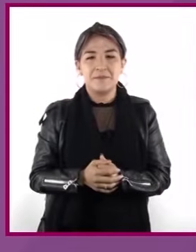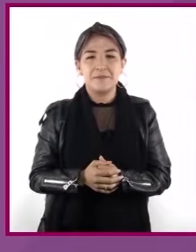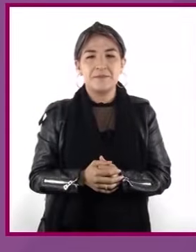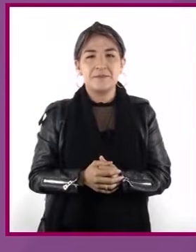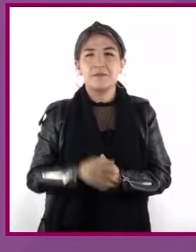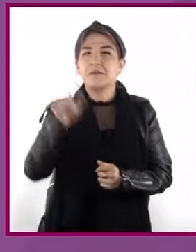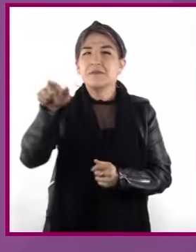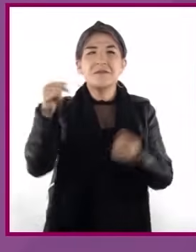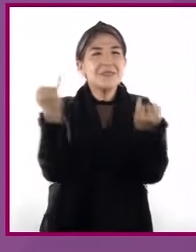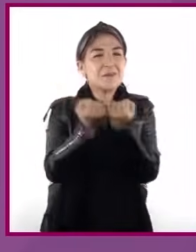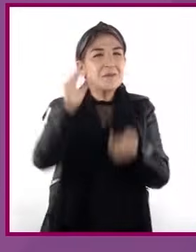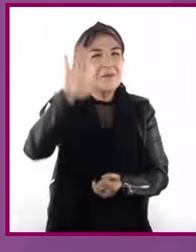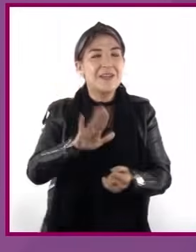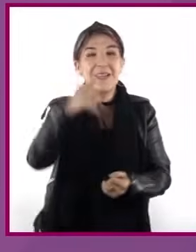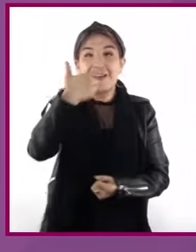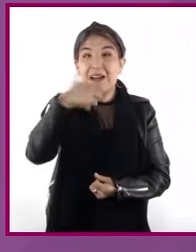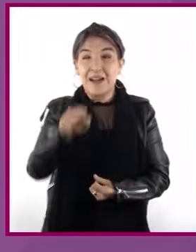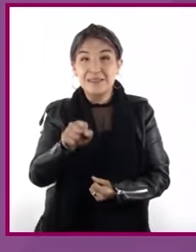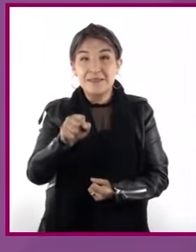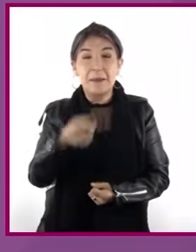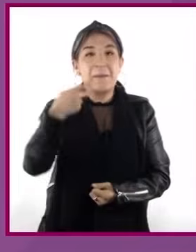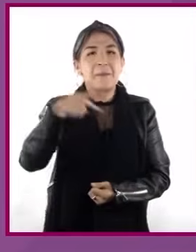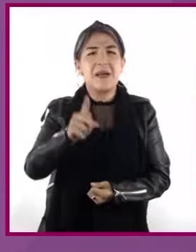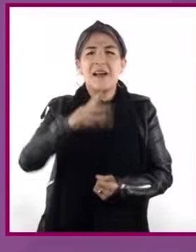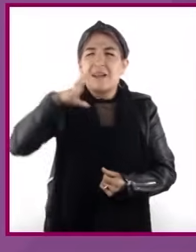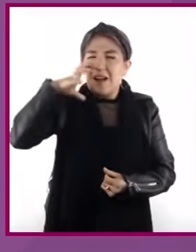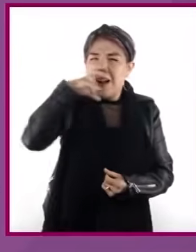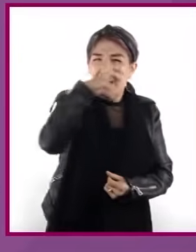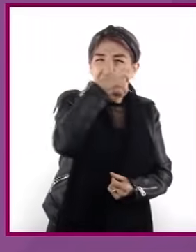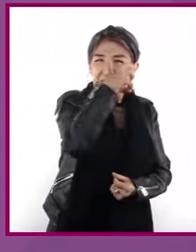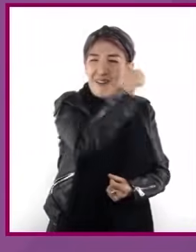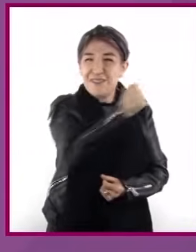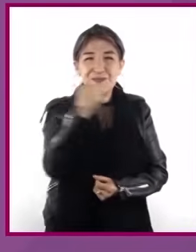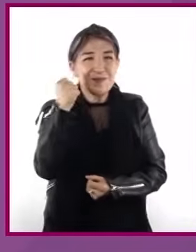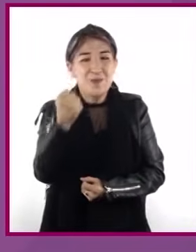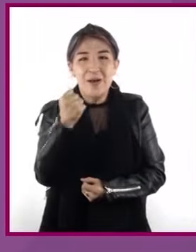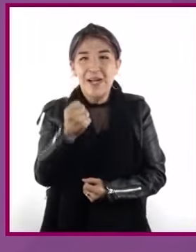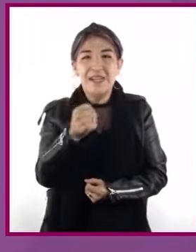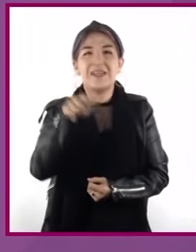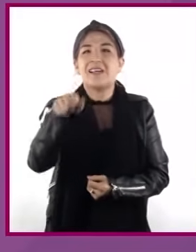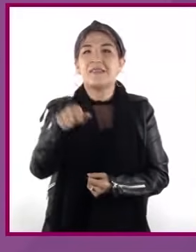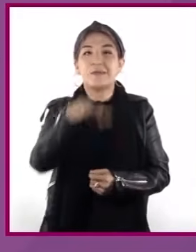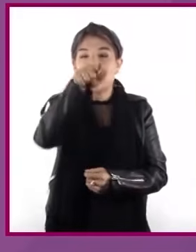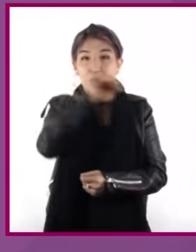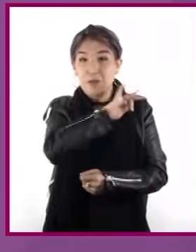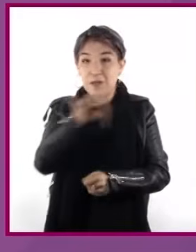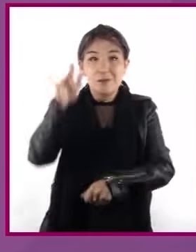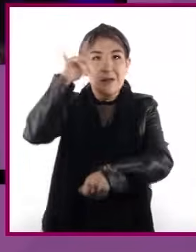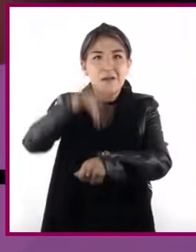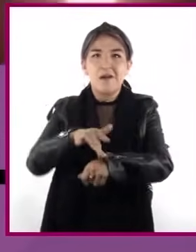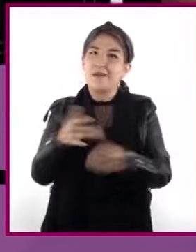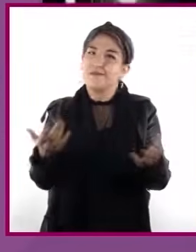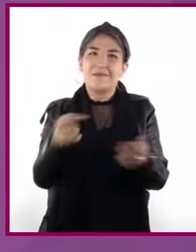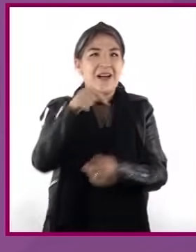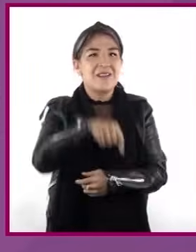Es como un gas, pero extremadamente caliente y está en condiciones que no ocurren